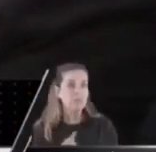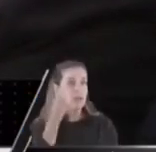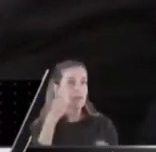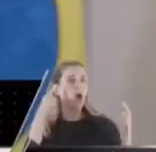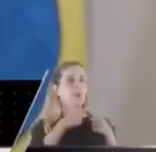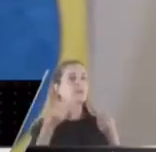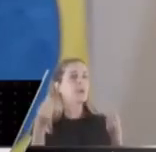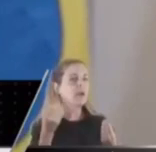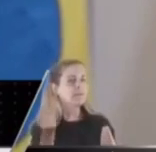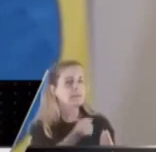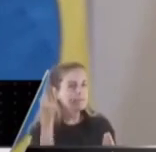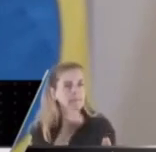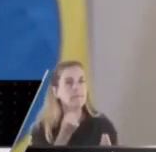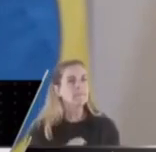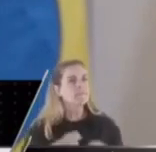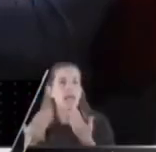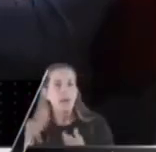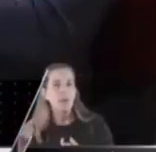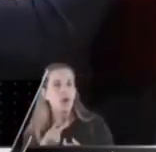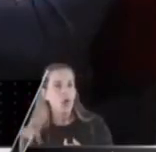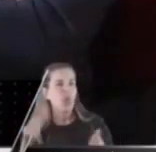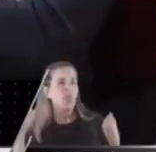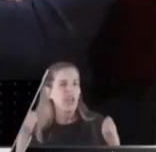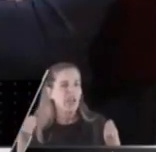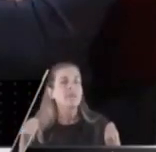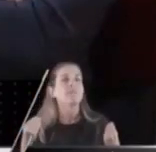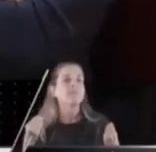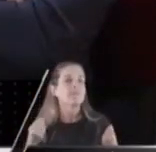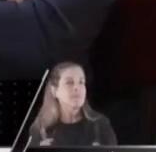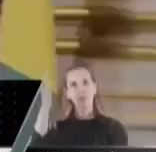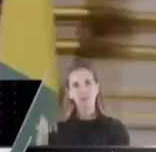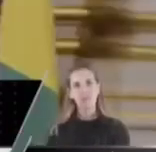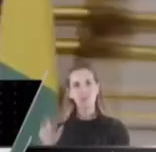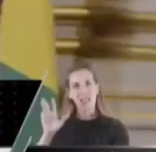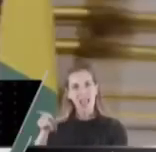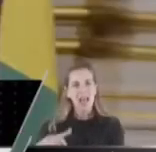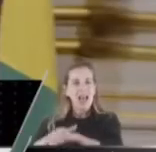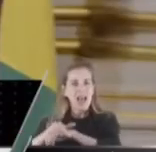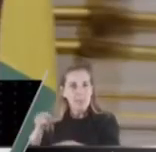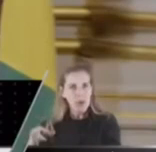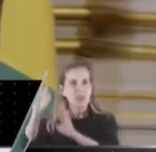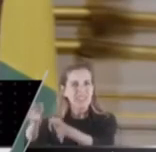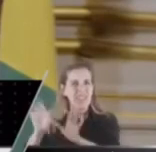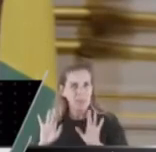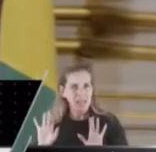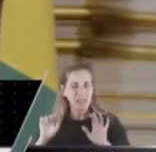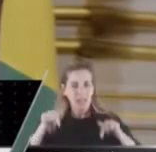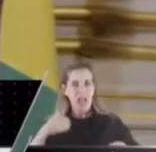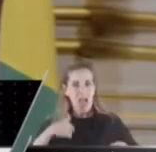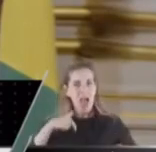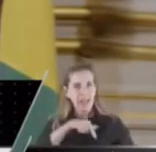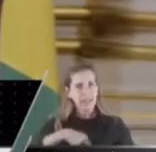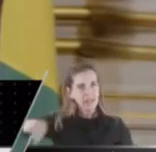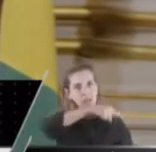es consolidar la democracia y las instituciones. Quiero que sepas, querido amigo, que desde Argentina